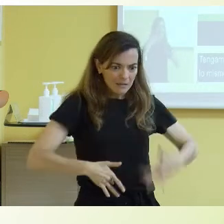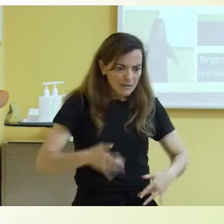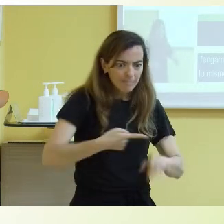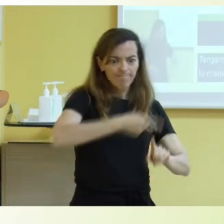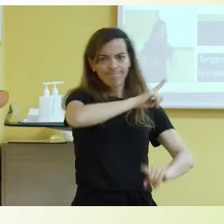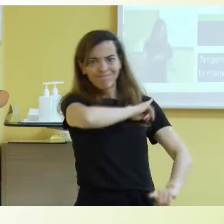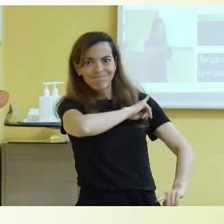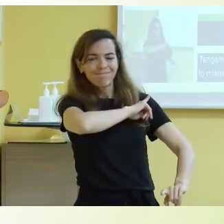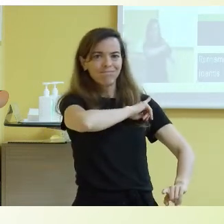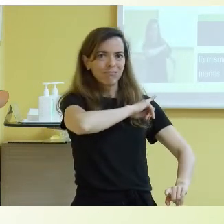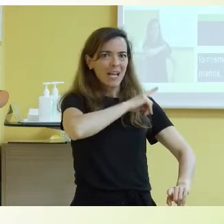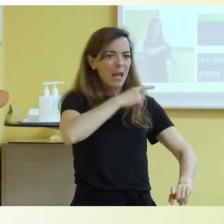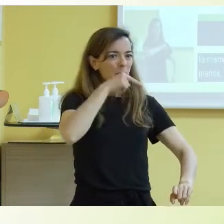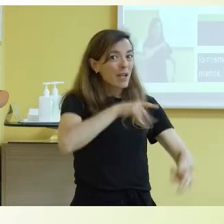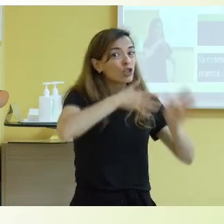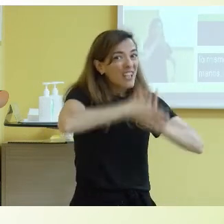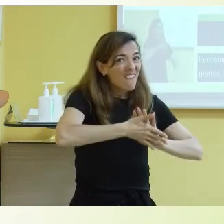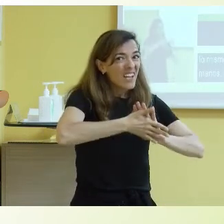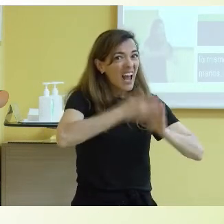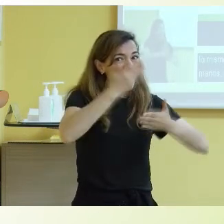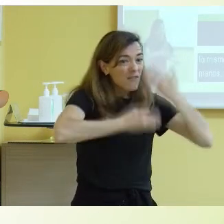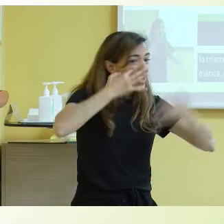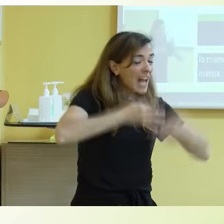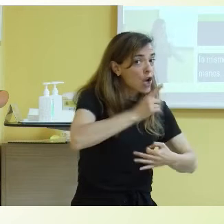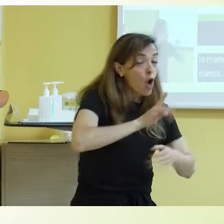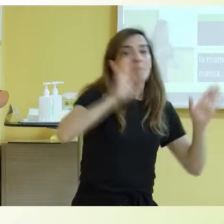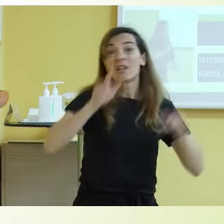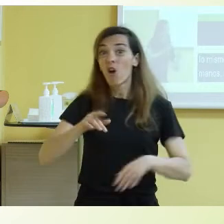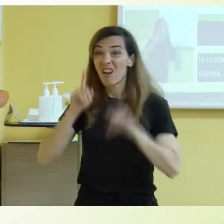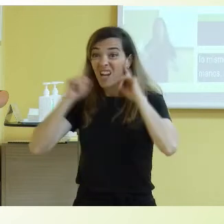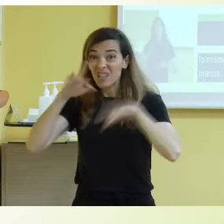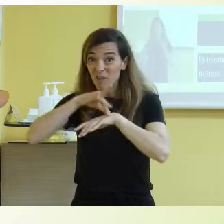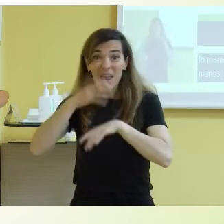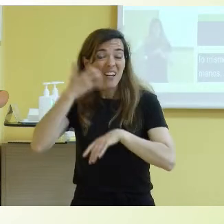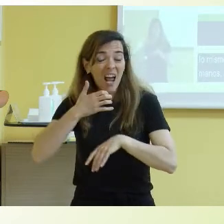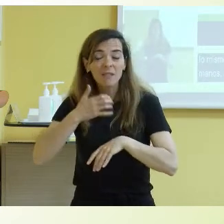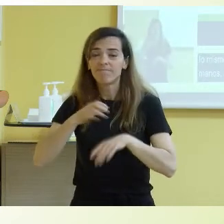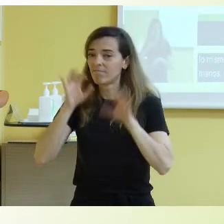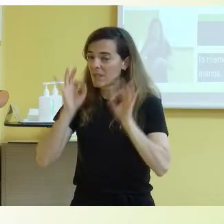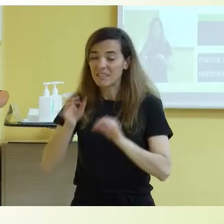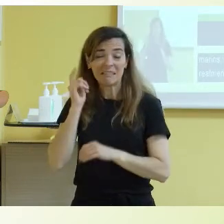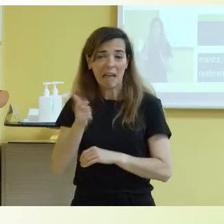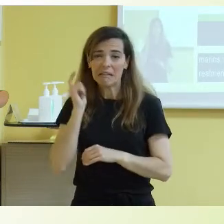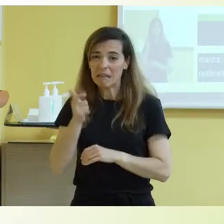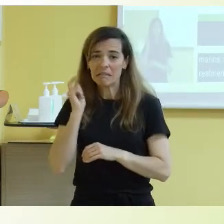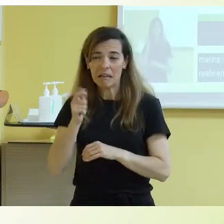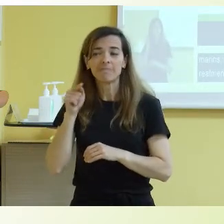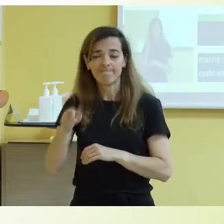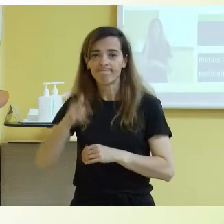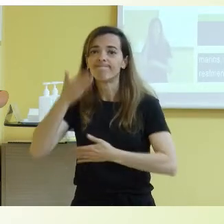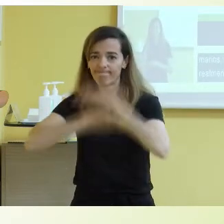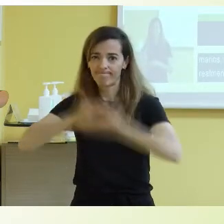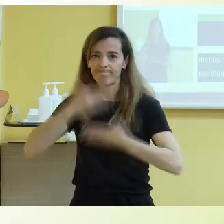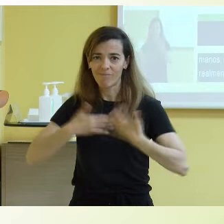no se traduce en deficiencias reales. En el caso de las enfermedades raras las circunstancias no son así y casi siempre responden a deficiencias